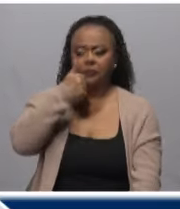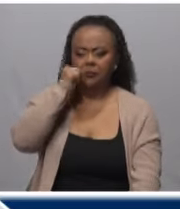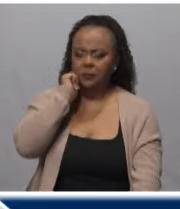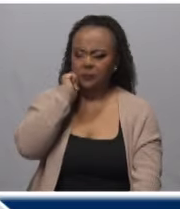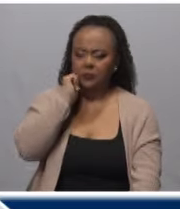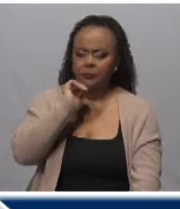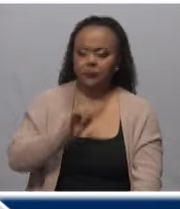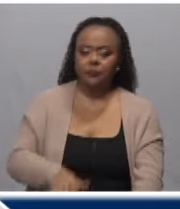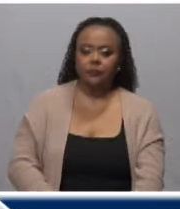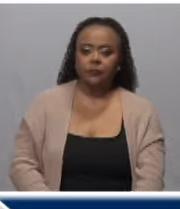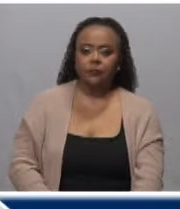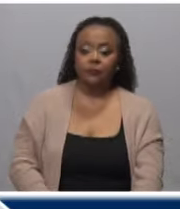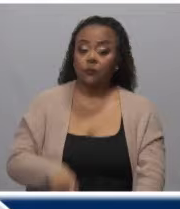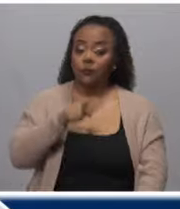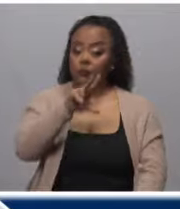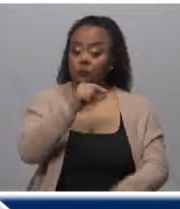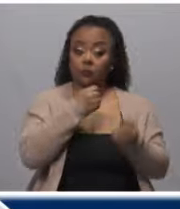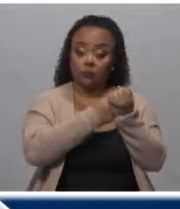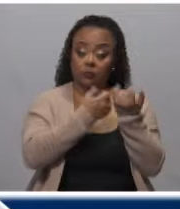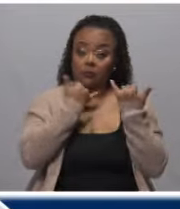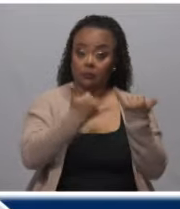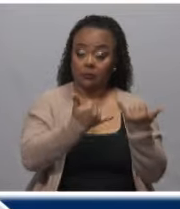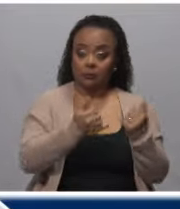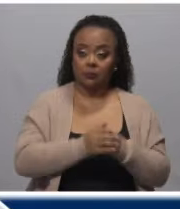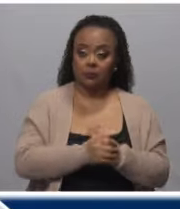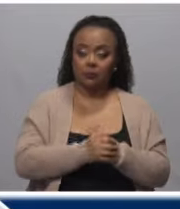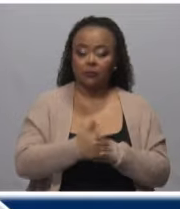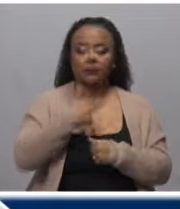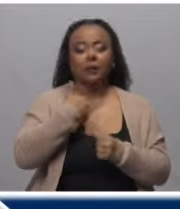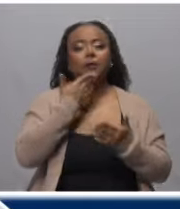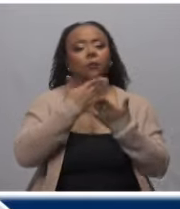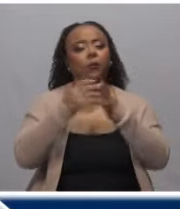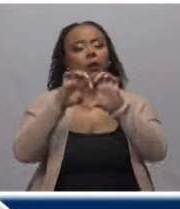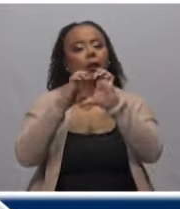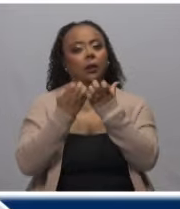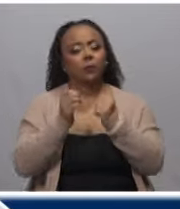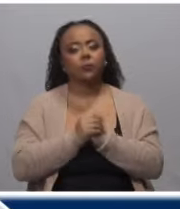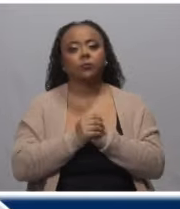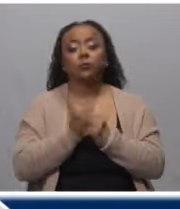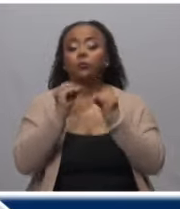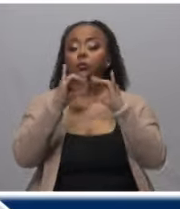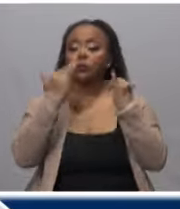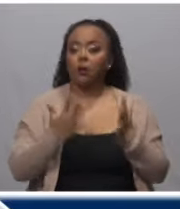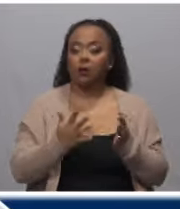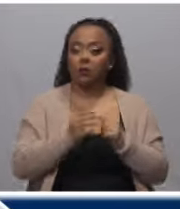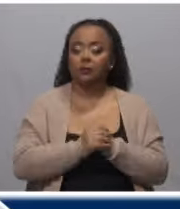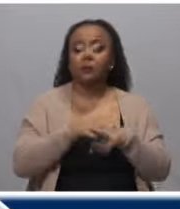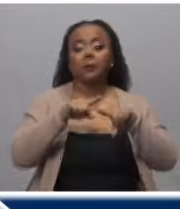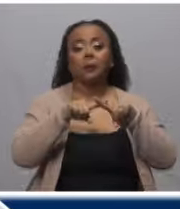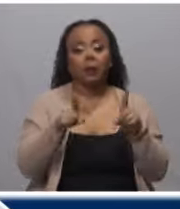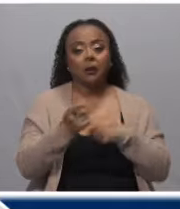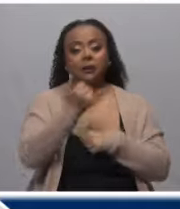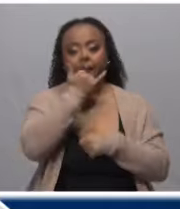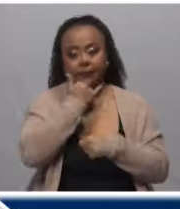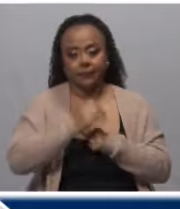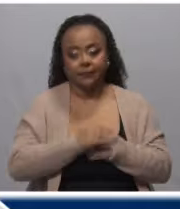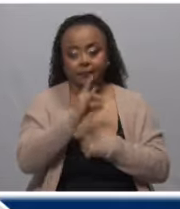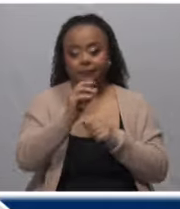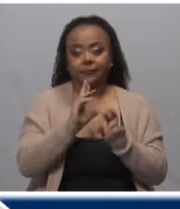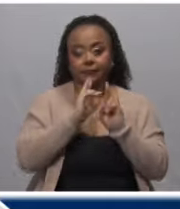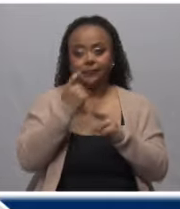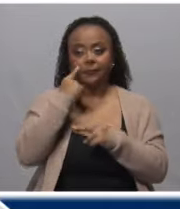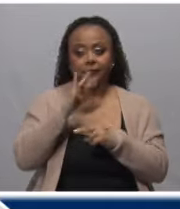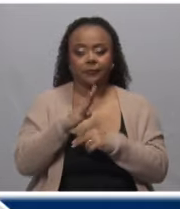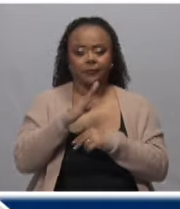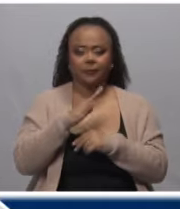est si no te refuerzas ahora ya o sea tiene muy buena planilla tiene una gran cantidad de jugadores lo que pasa y y la respuesta va a parecer